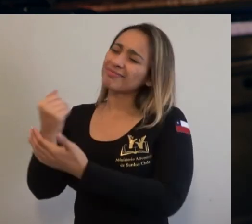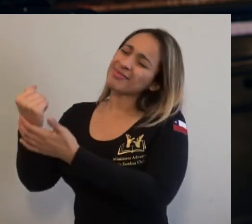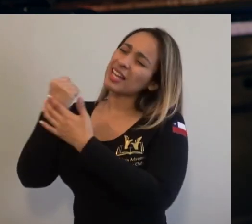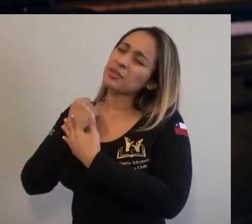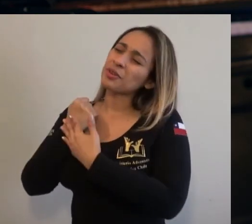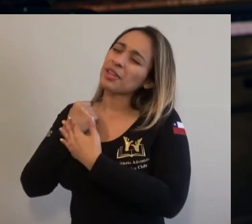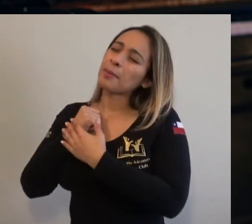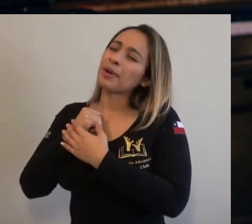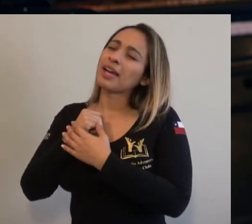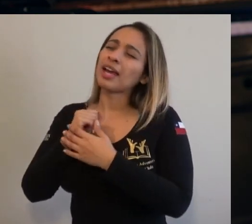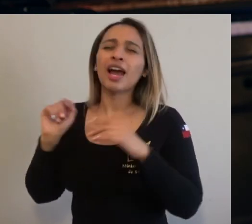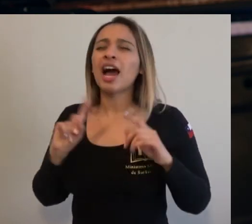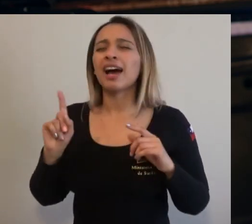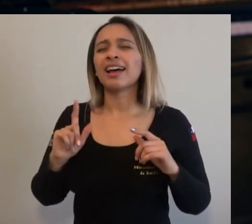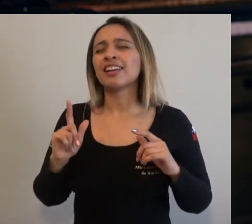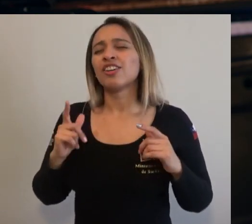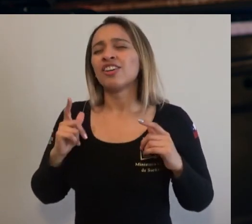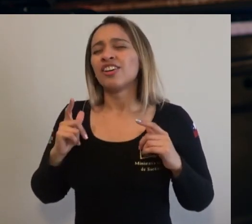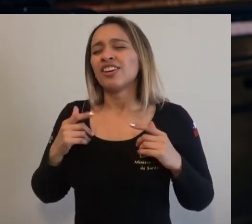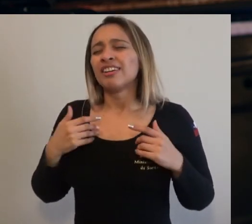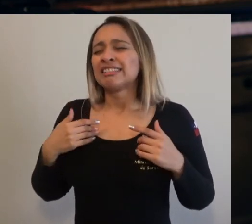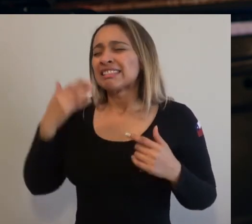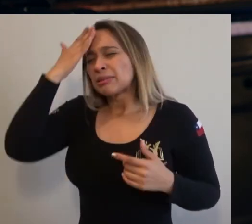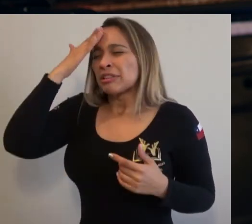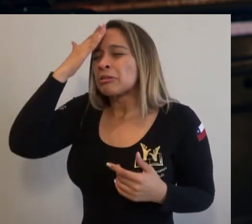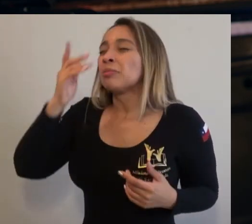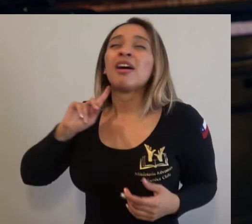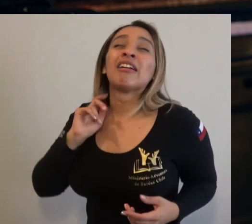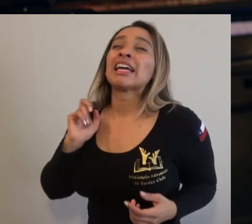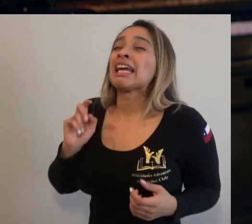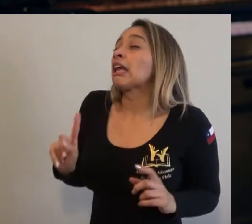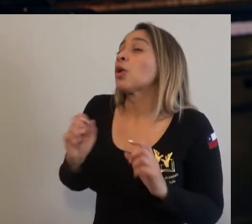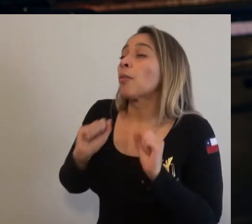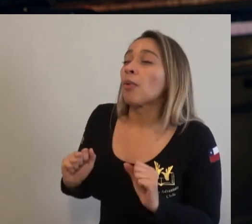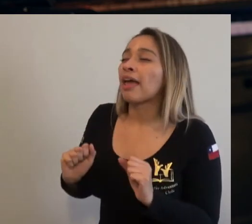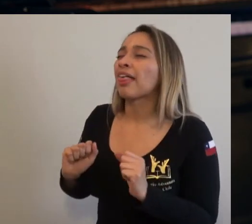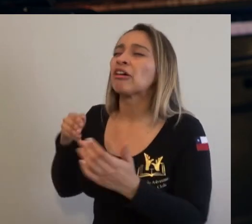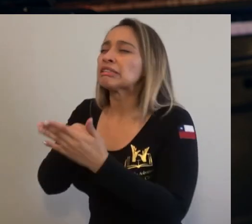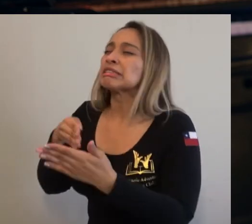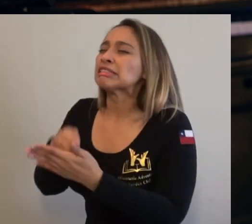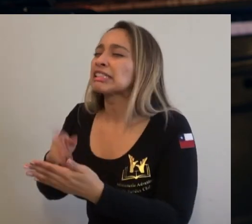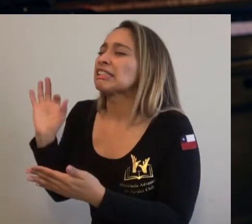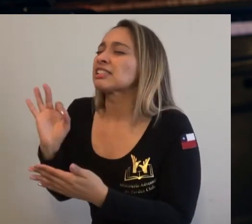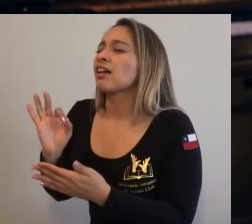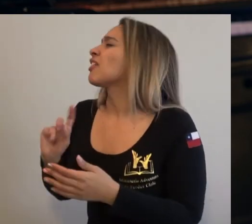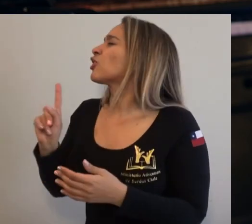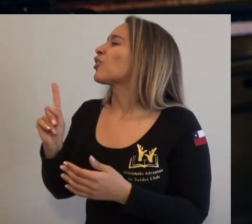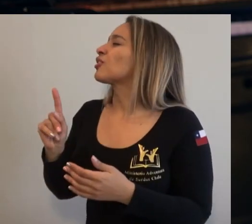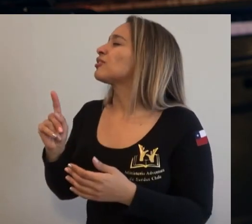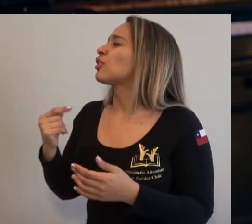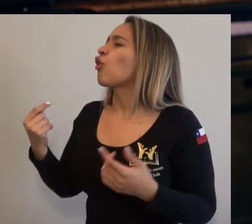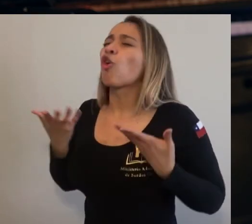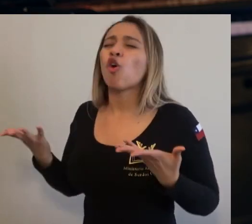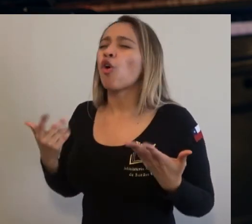a no mirar qué es lo que no debemos hacer el día de reposo, sino más bien ver qué es lo que podemos hacer por el